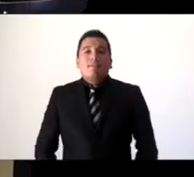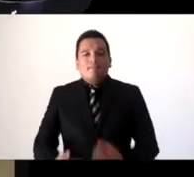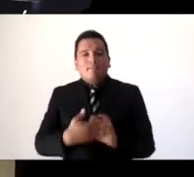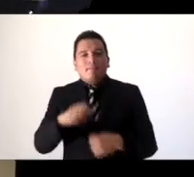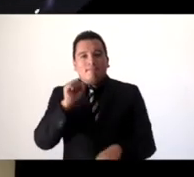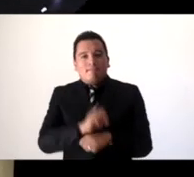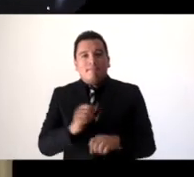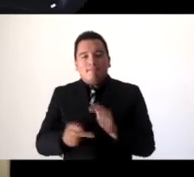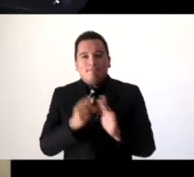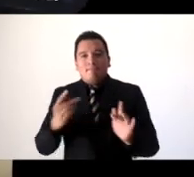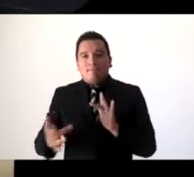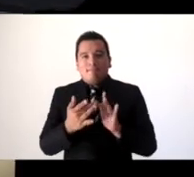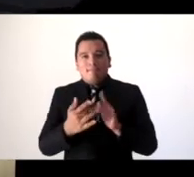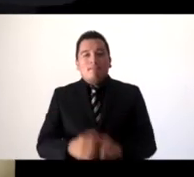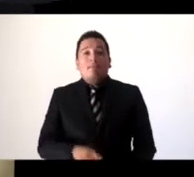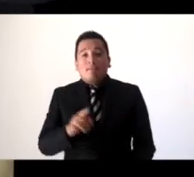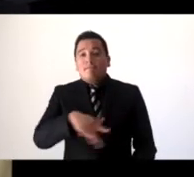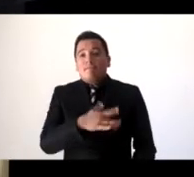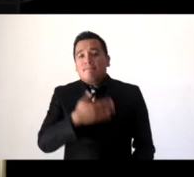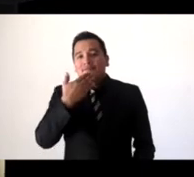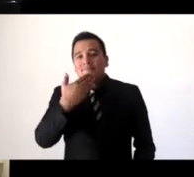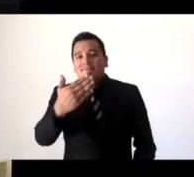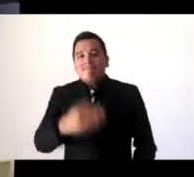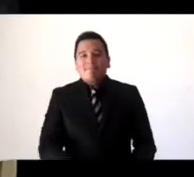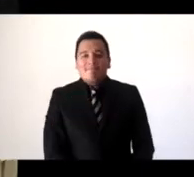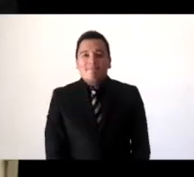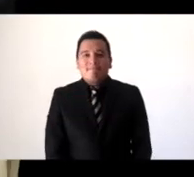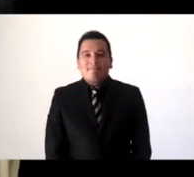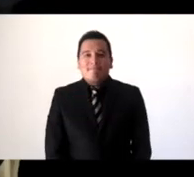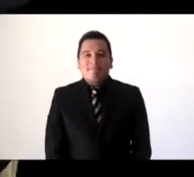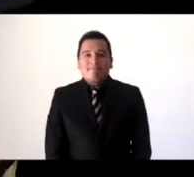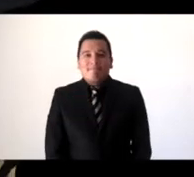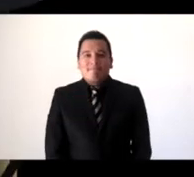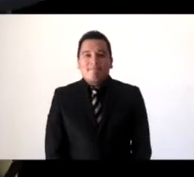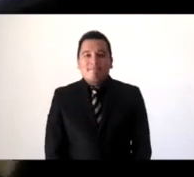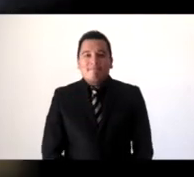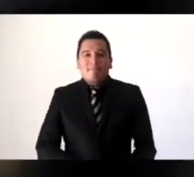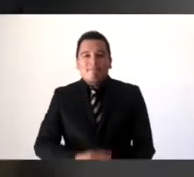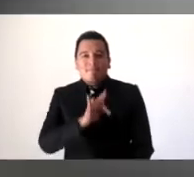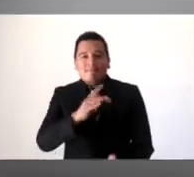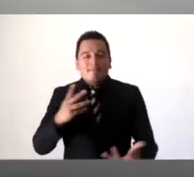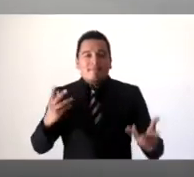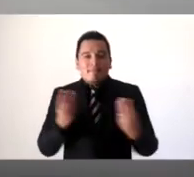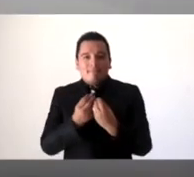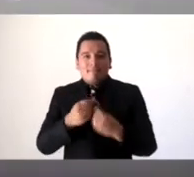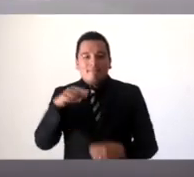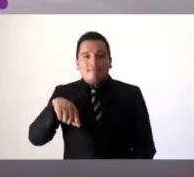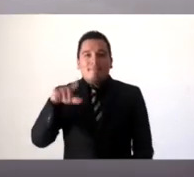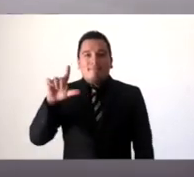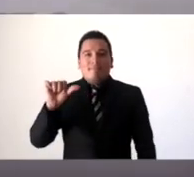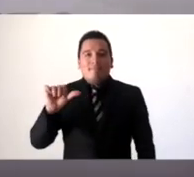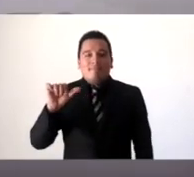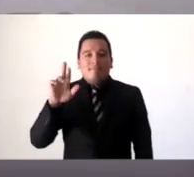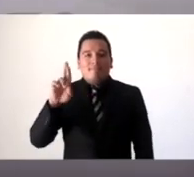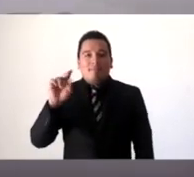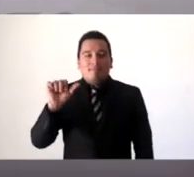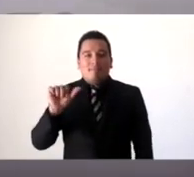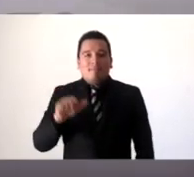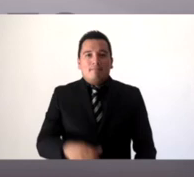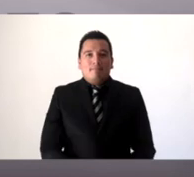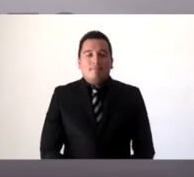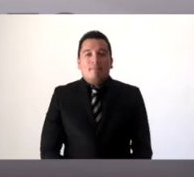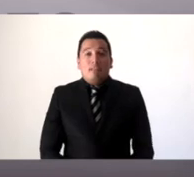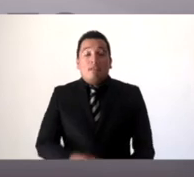ustedes y nos escuchamos la próxima semana. Que tenga usted un excelente día. Gracias por acompañarnos en una emisión más